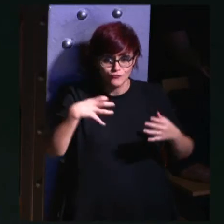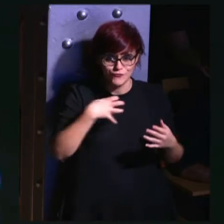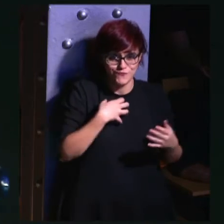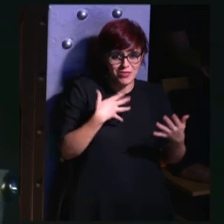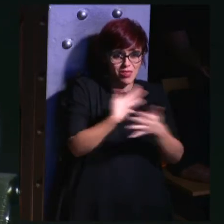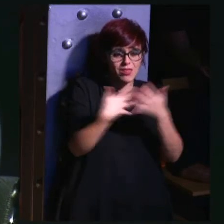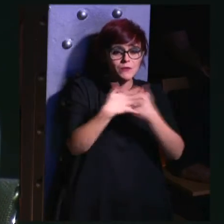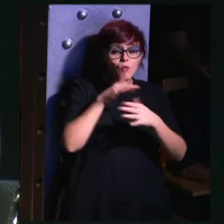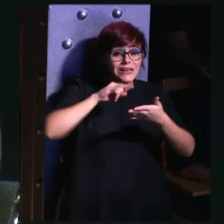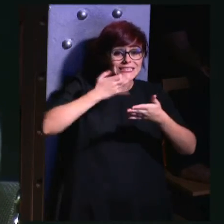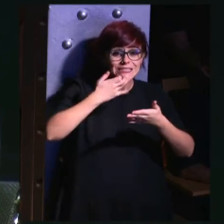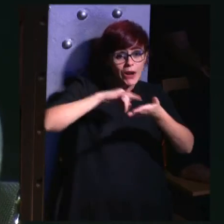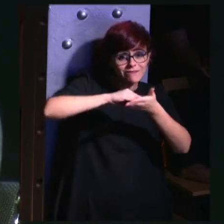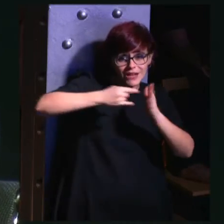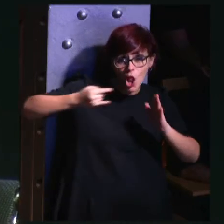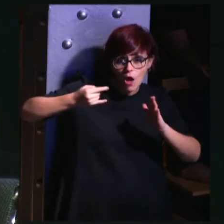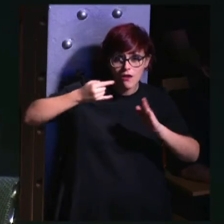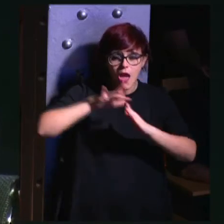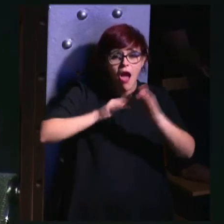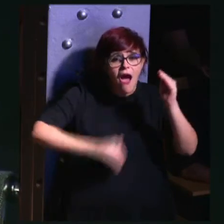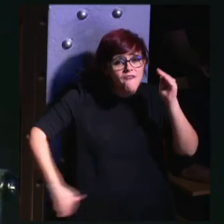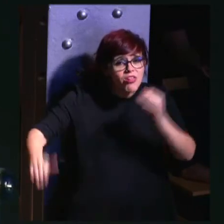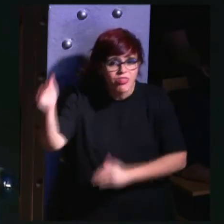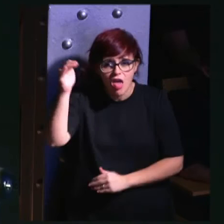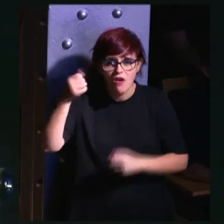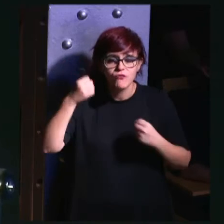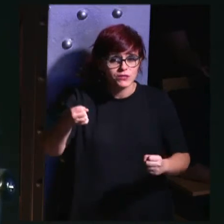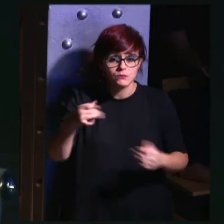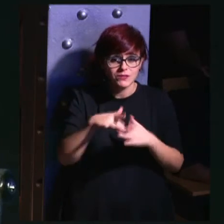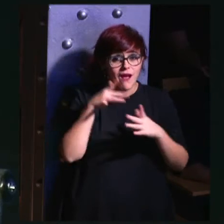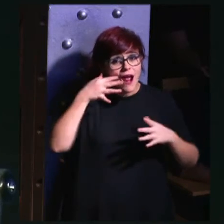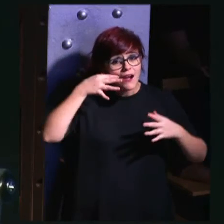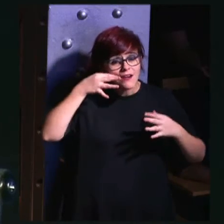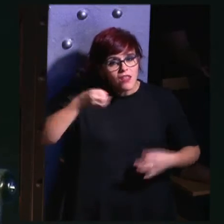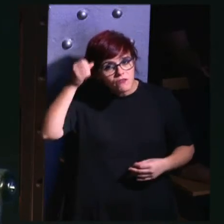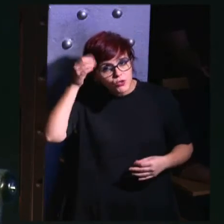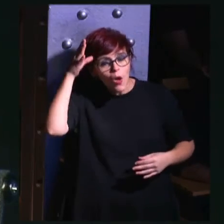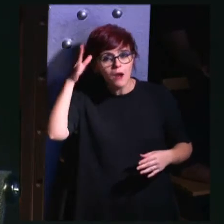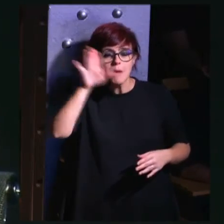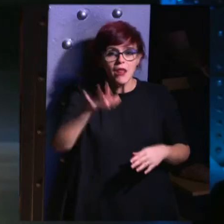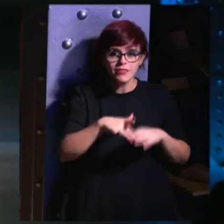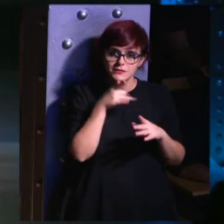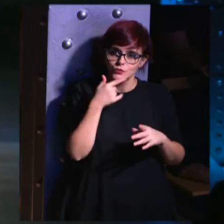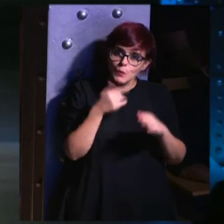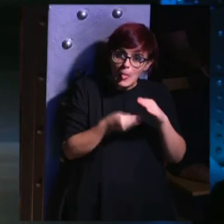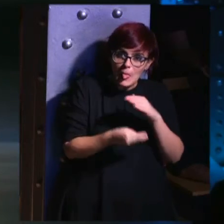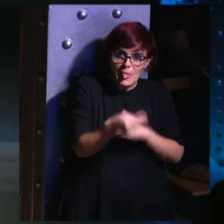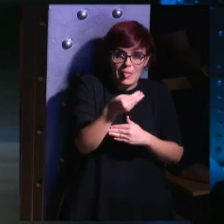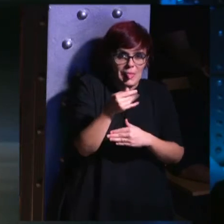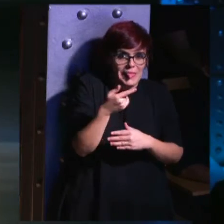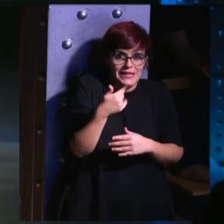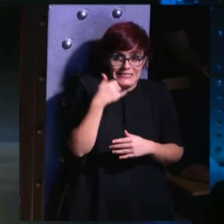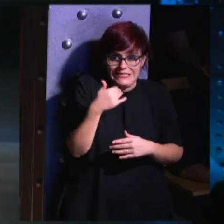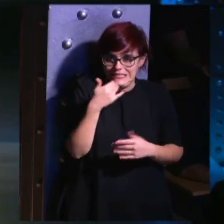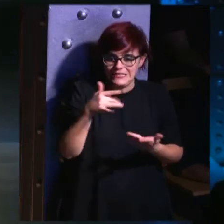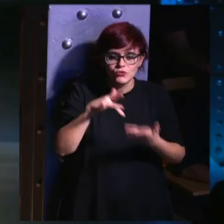tecnología suficientemente avanzada es indistinguible de la magia. La realidad virtual es un elemento que todavía está en su tierna infancia, todavía tiene mucho por